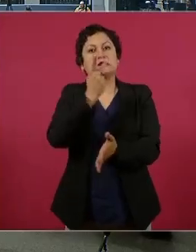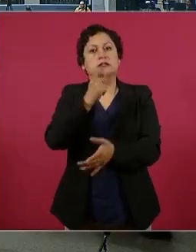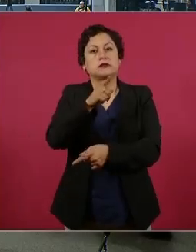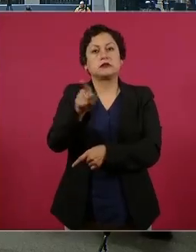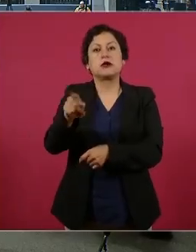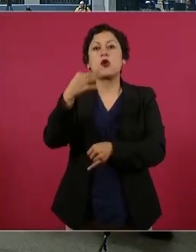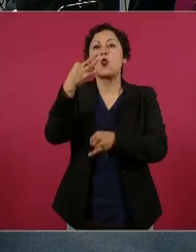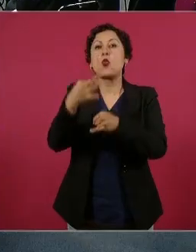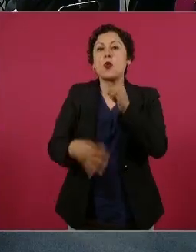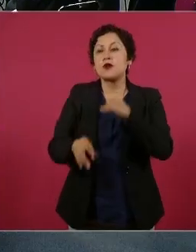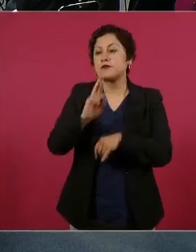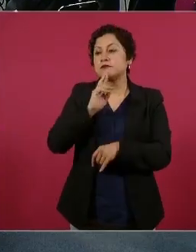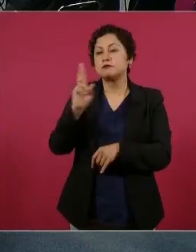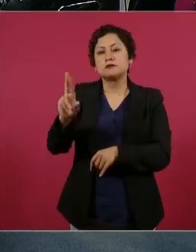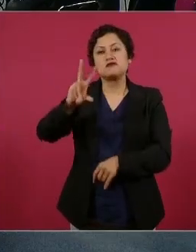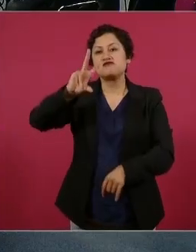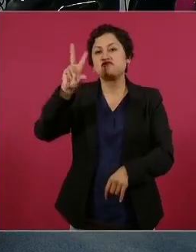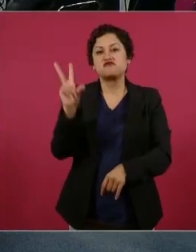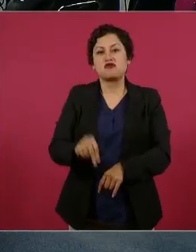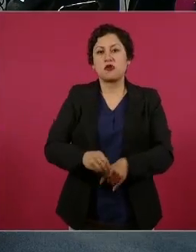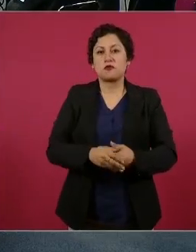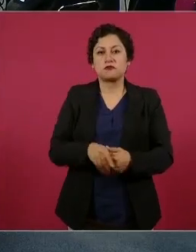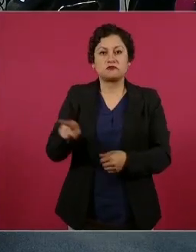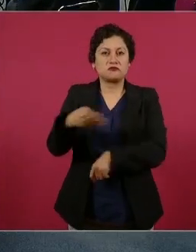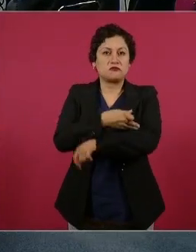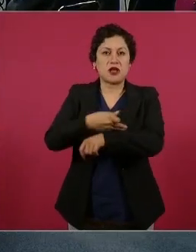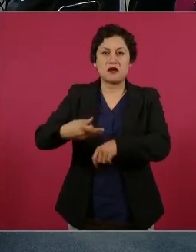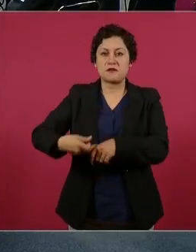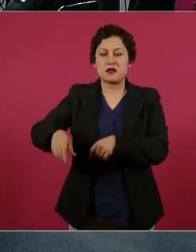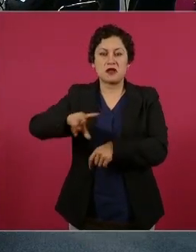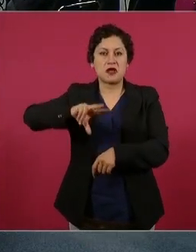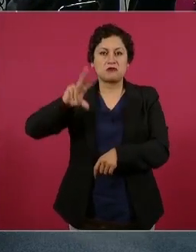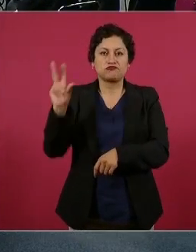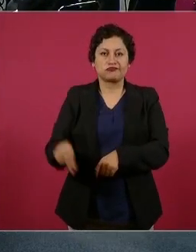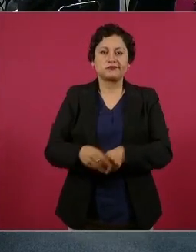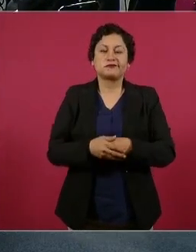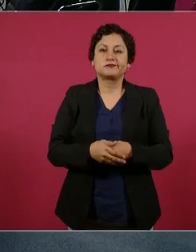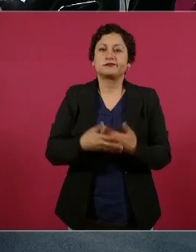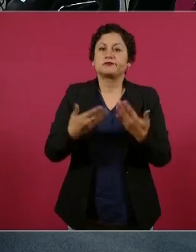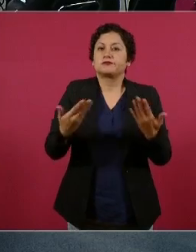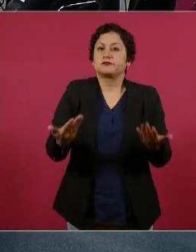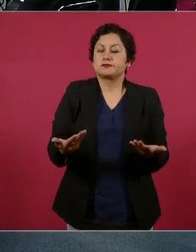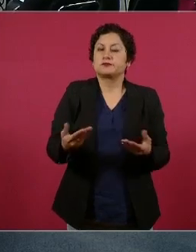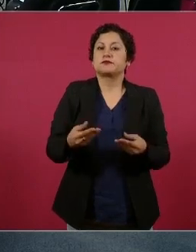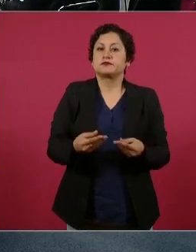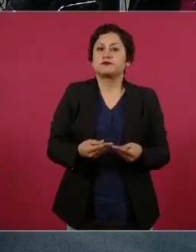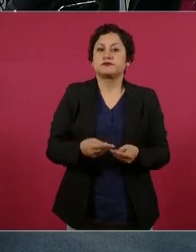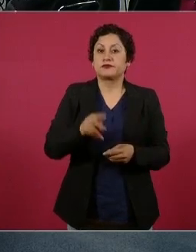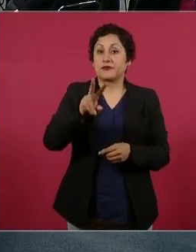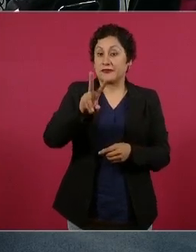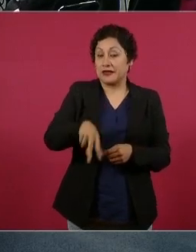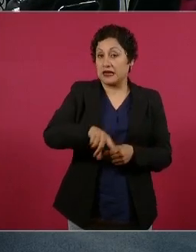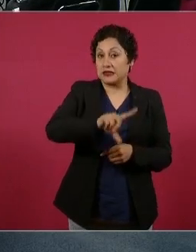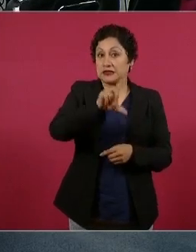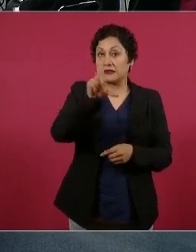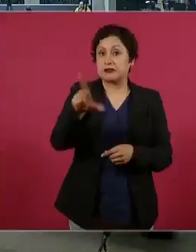dicen que no tienen la razón, ¿no? Y les dan otro golpe,